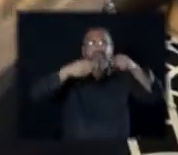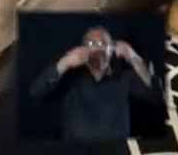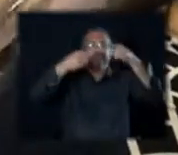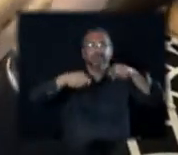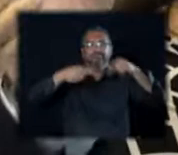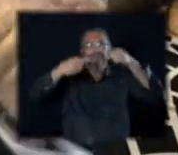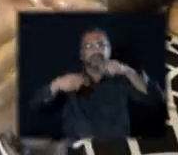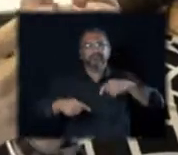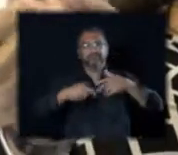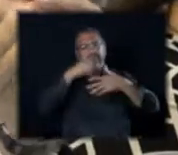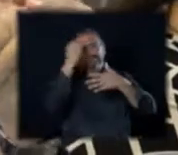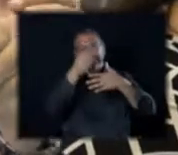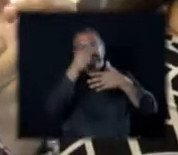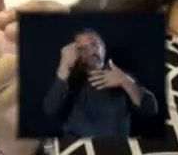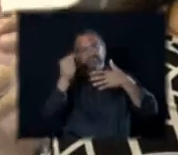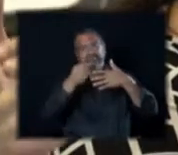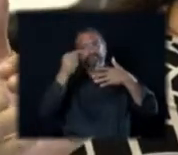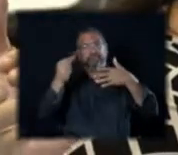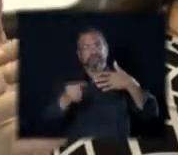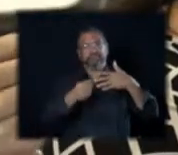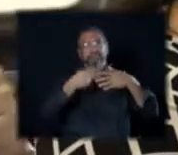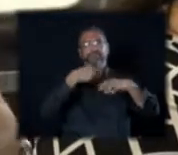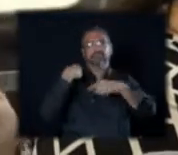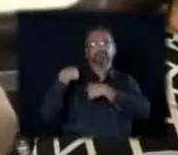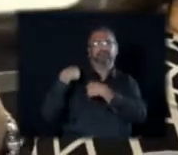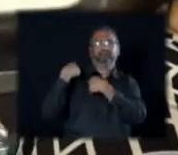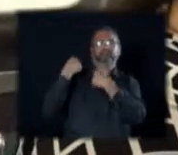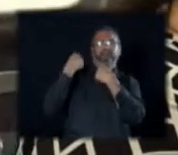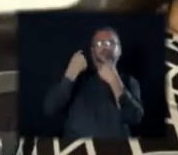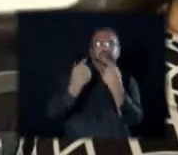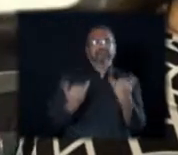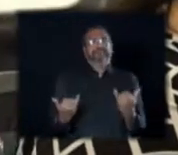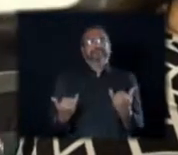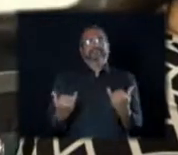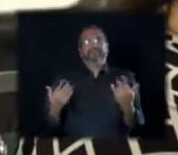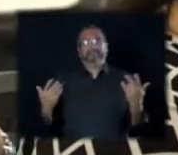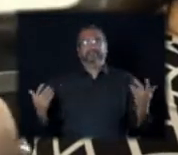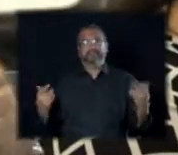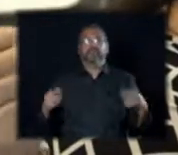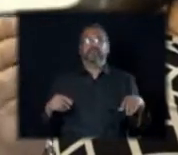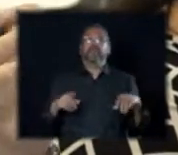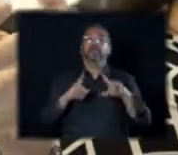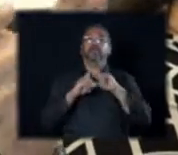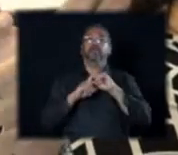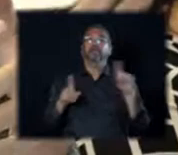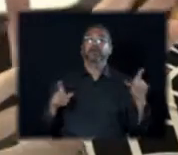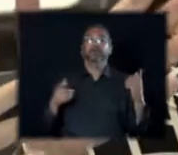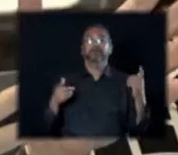estas condiciones que crearon un hábitat que tenemos hoy.